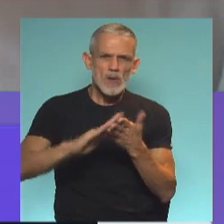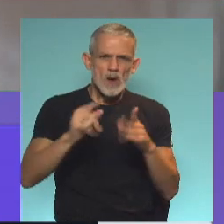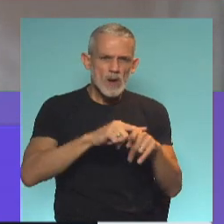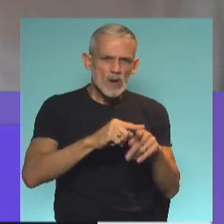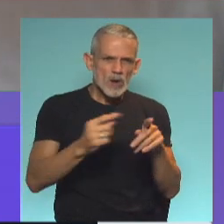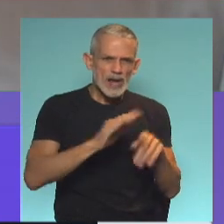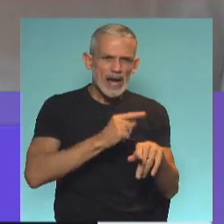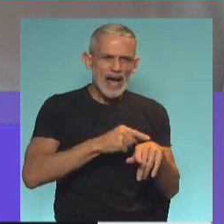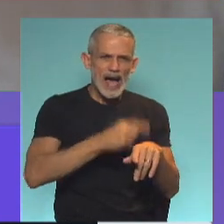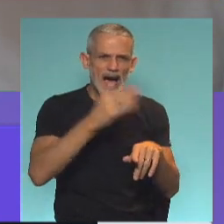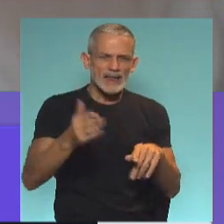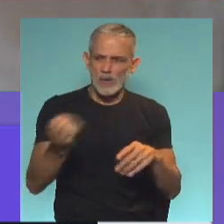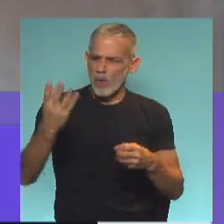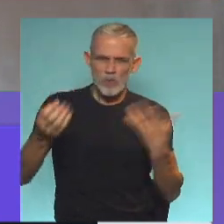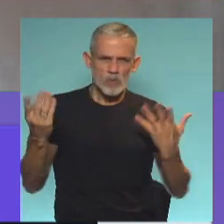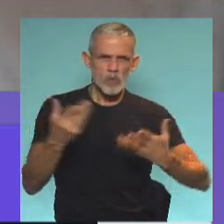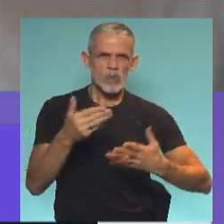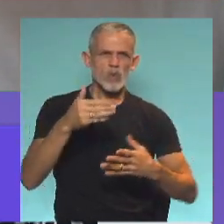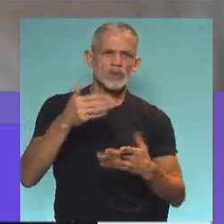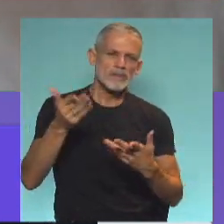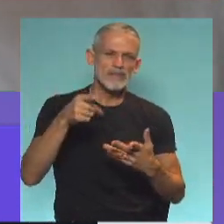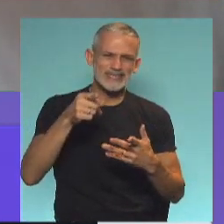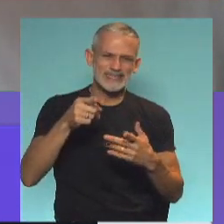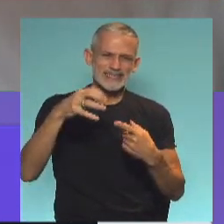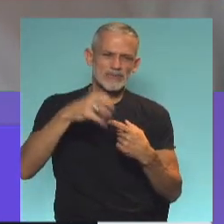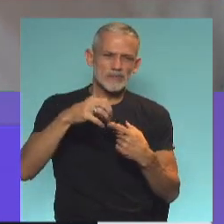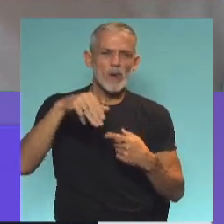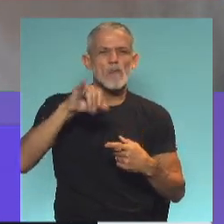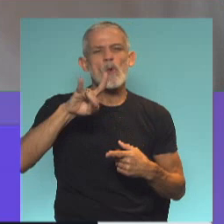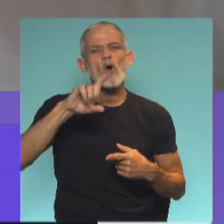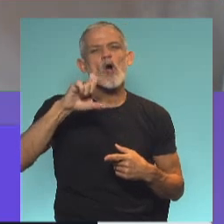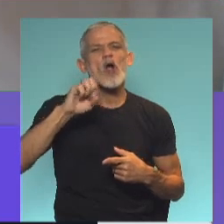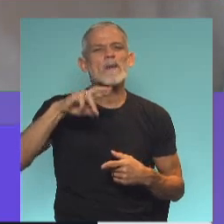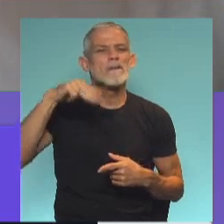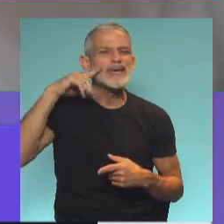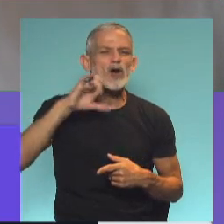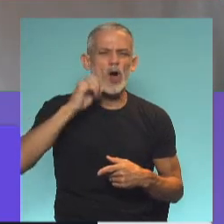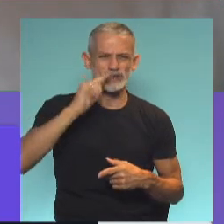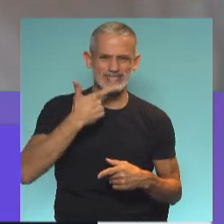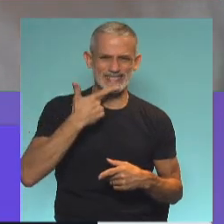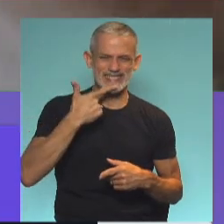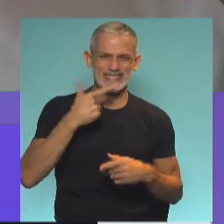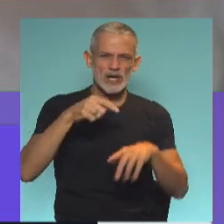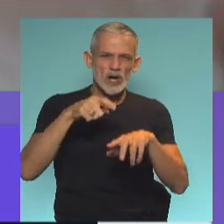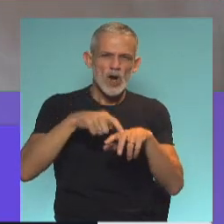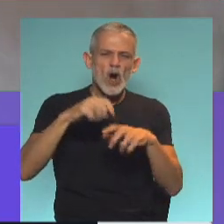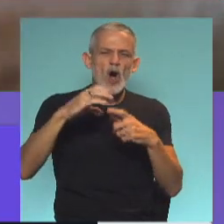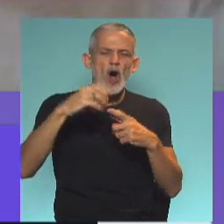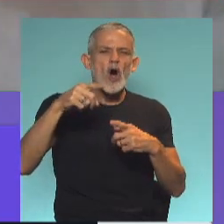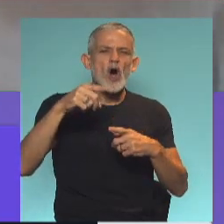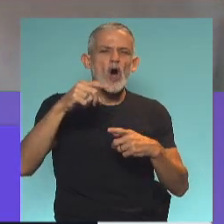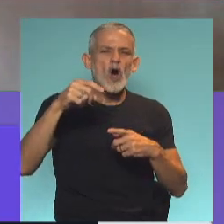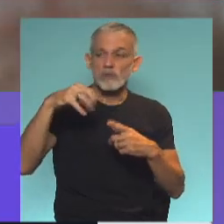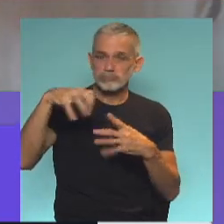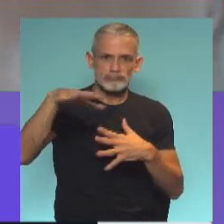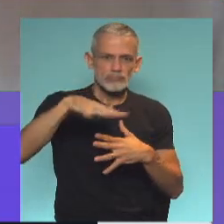periódicamente. Esto de la mucormicosis, que ese es el nombre con que definimos a esta enfermedad producida por hongos medioambientales,